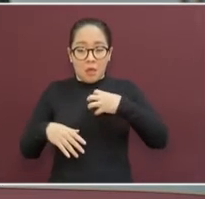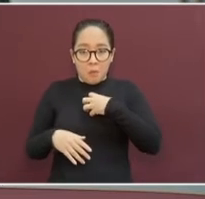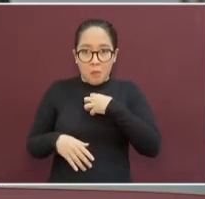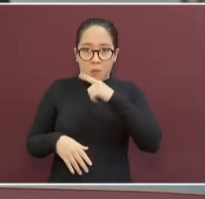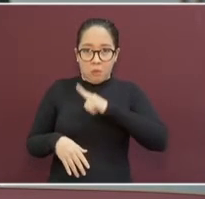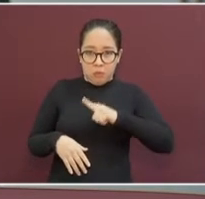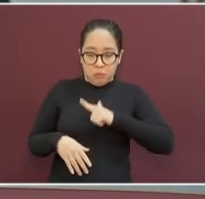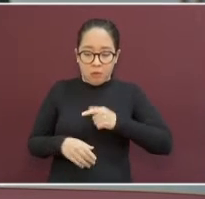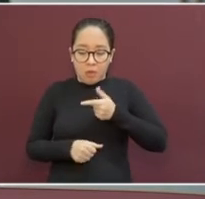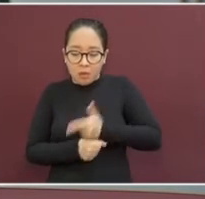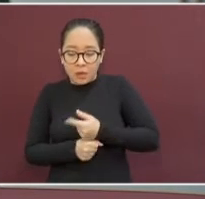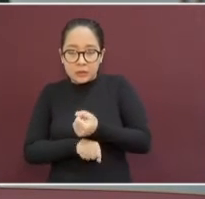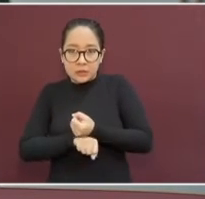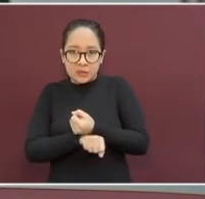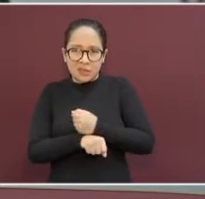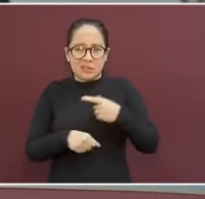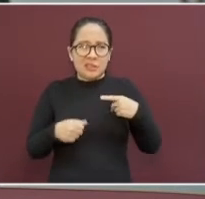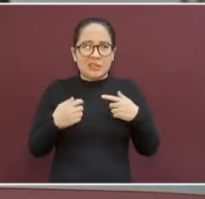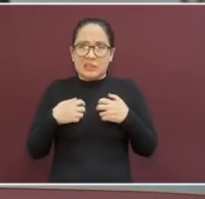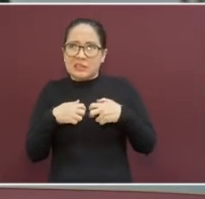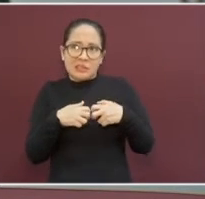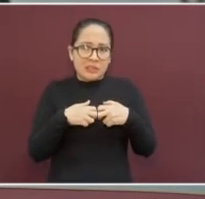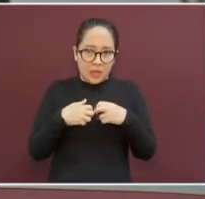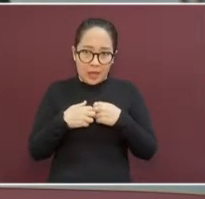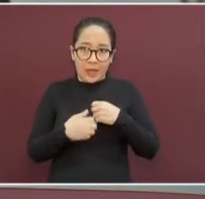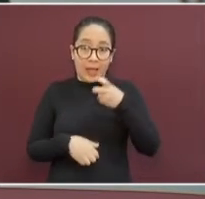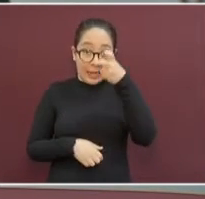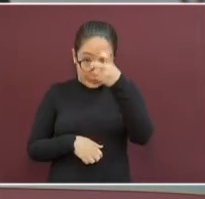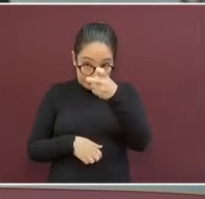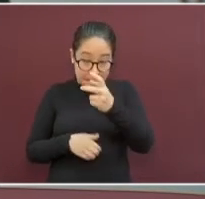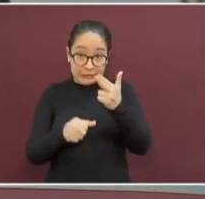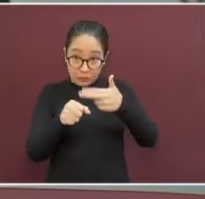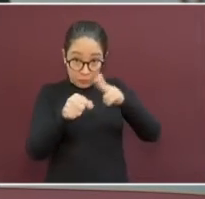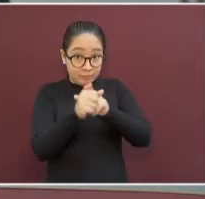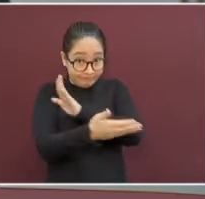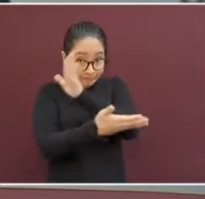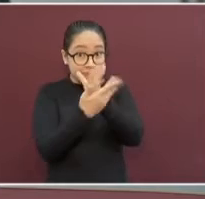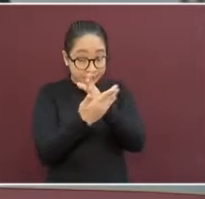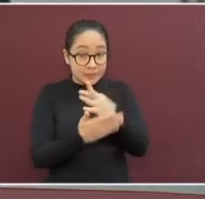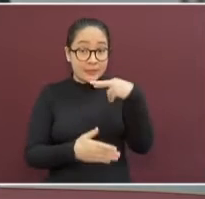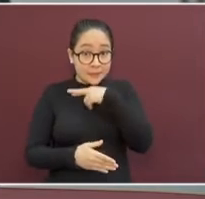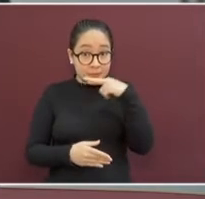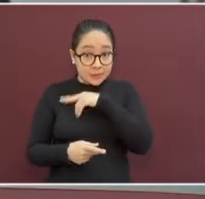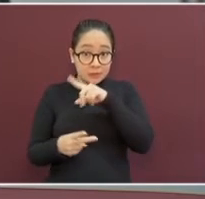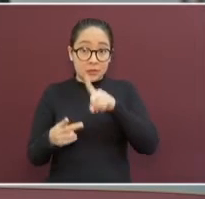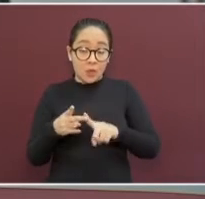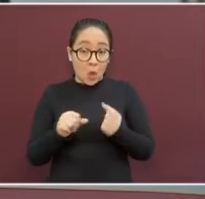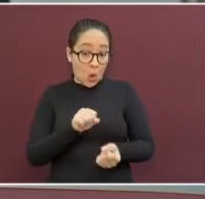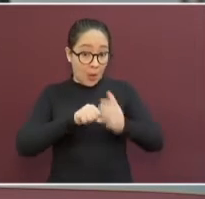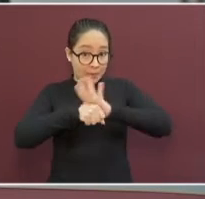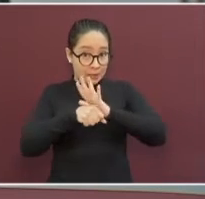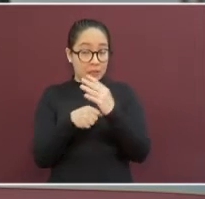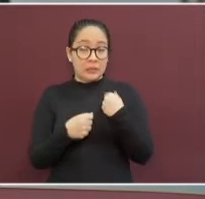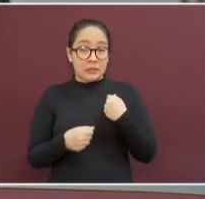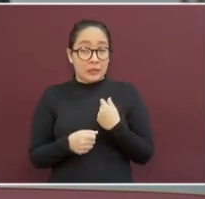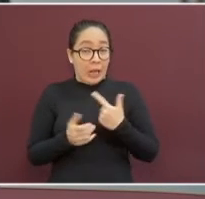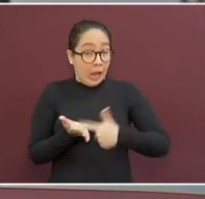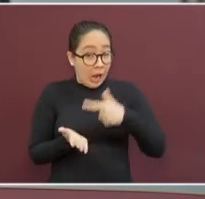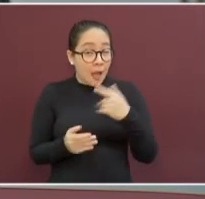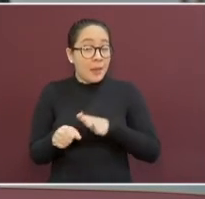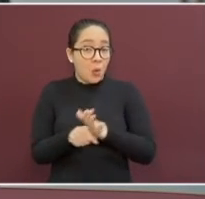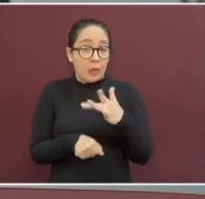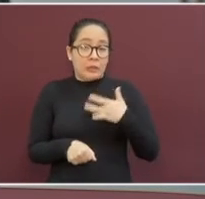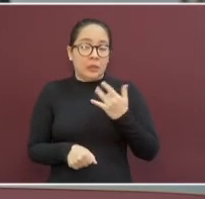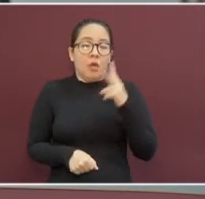irritabilidad en kobe 19 los síntomas de alarma son dificultad para respirar dolor o presión